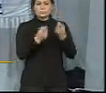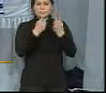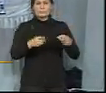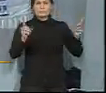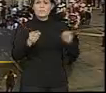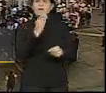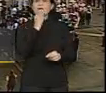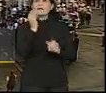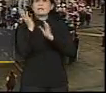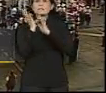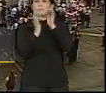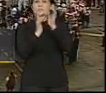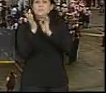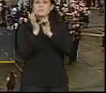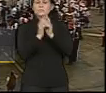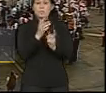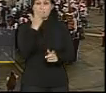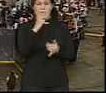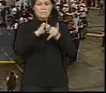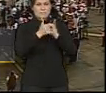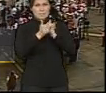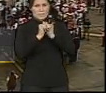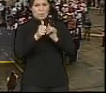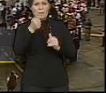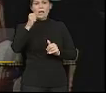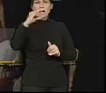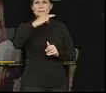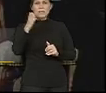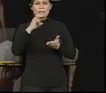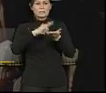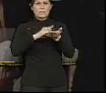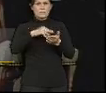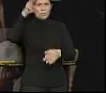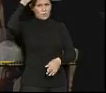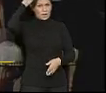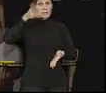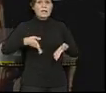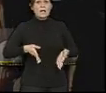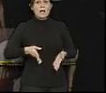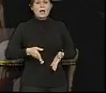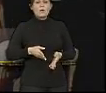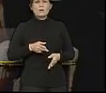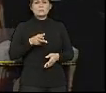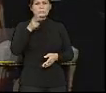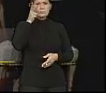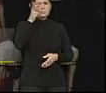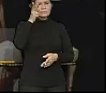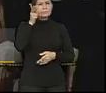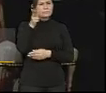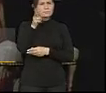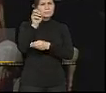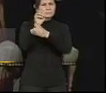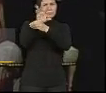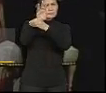canción Jesucristo Ecovená en tres idiomas, AC, guaraní y español. A continuación, la proyección de un documental